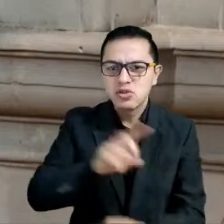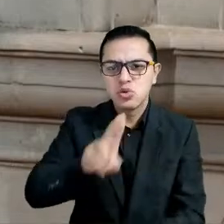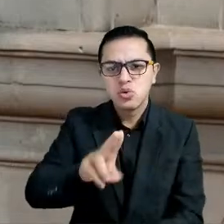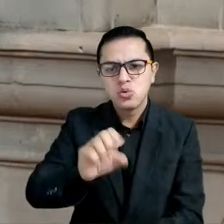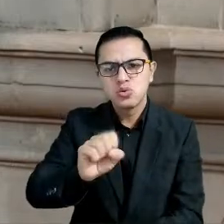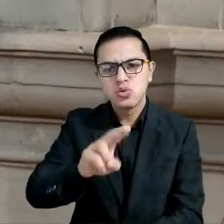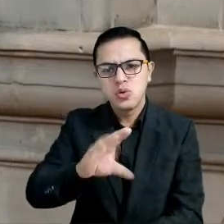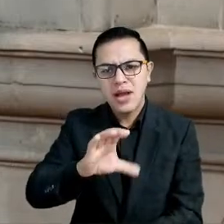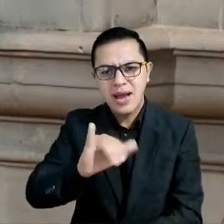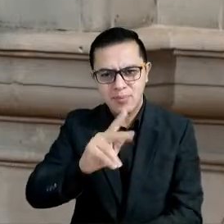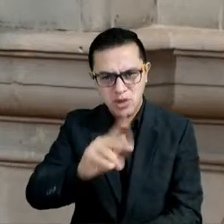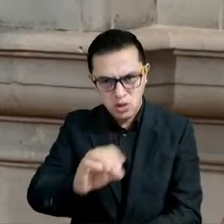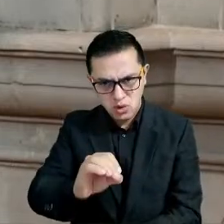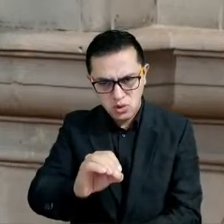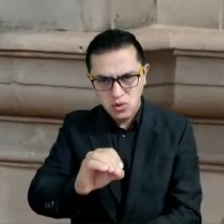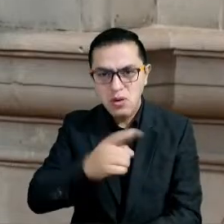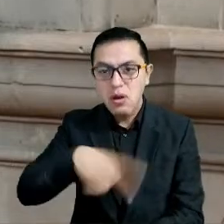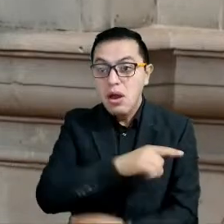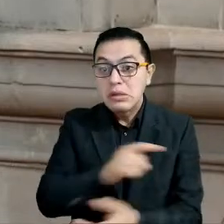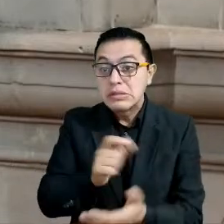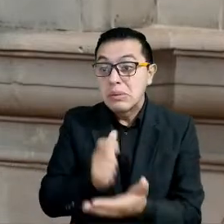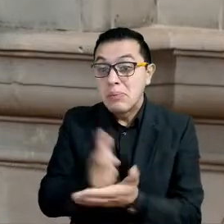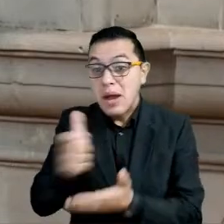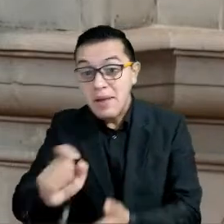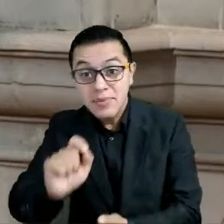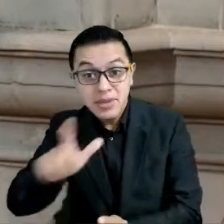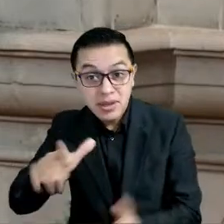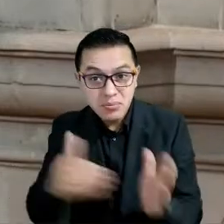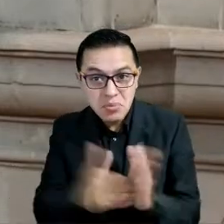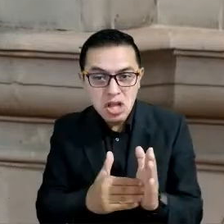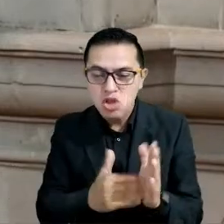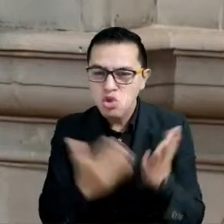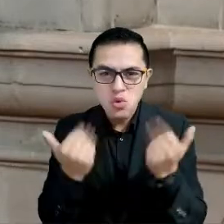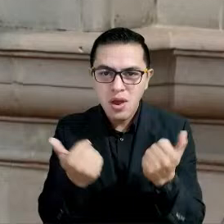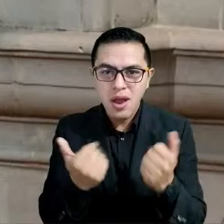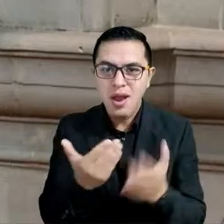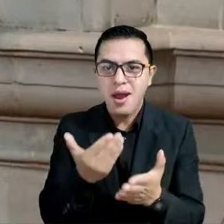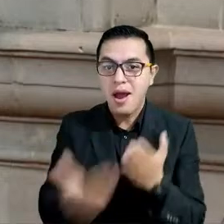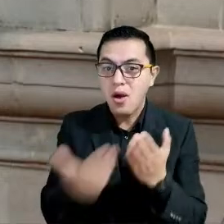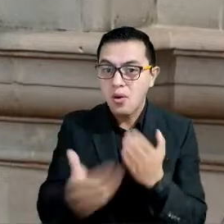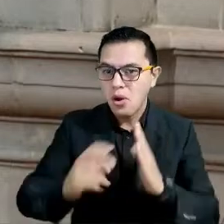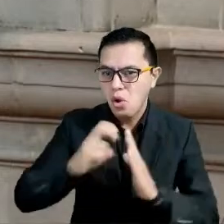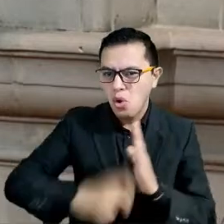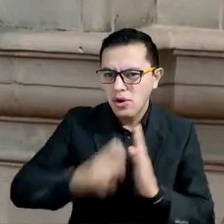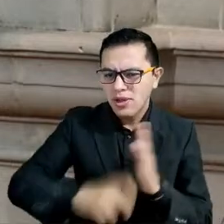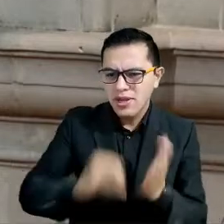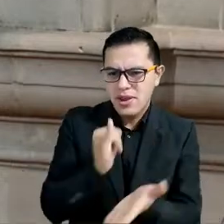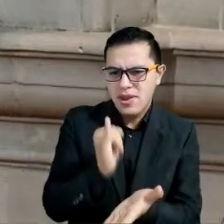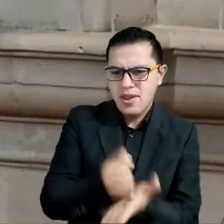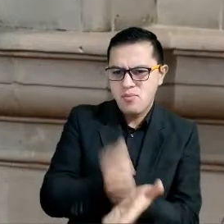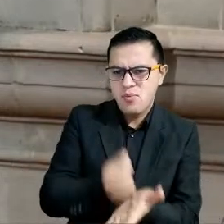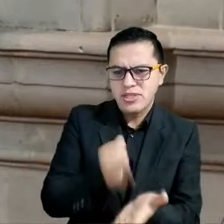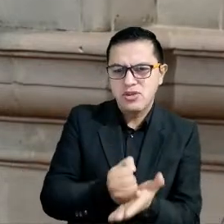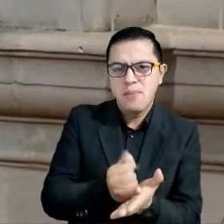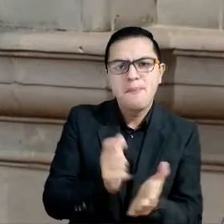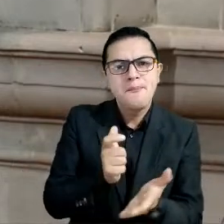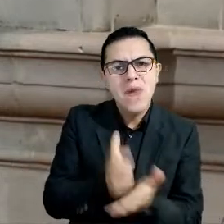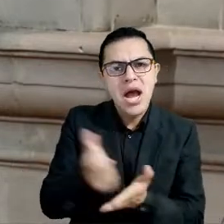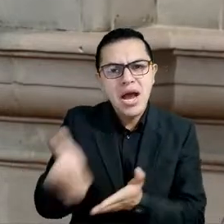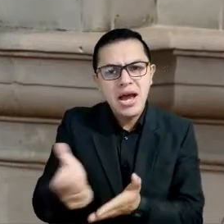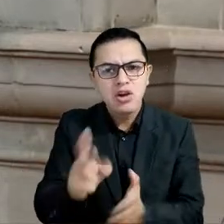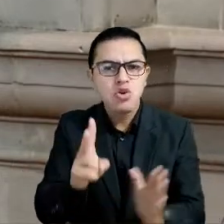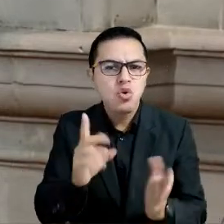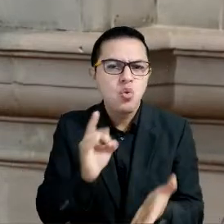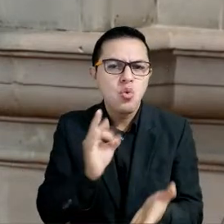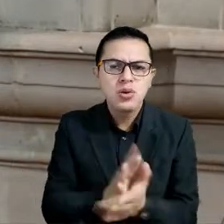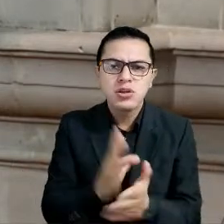Registral. Con esta modificación solamente tendrán que pagar 2.700 pesos y con ello podrán tener la